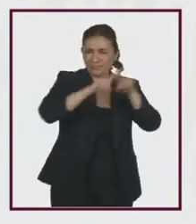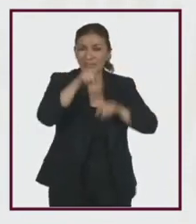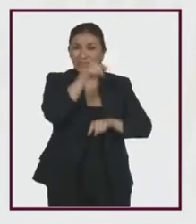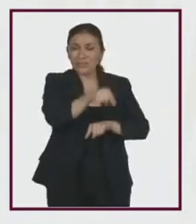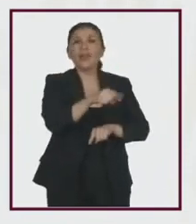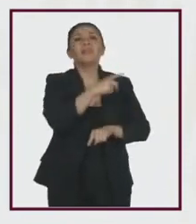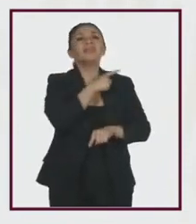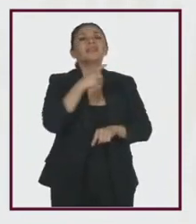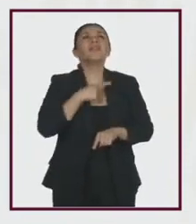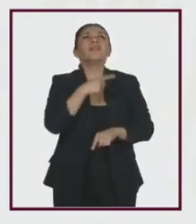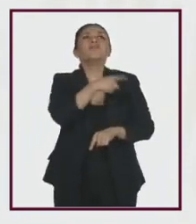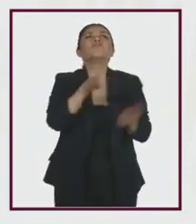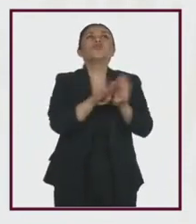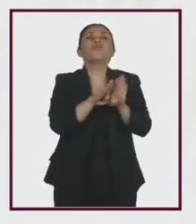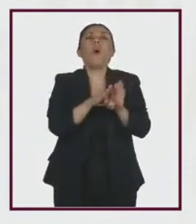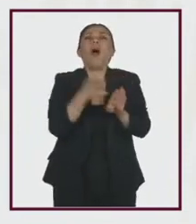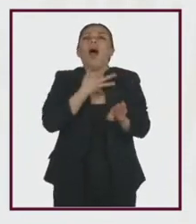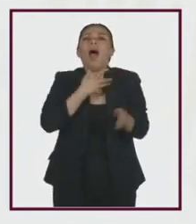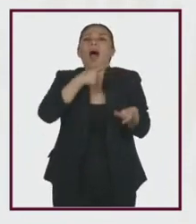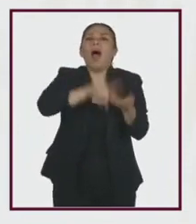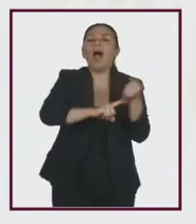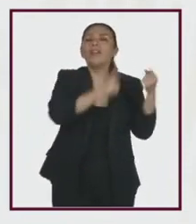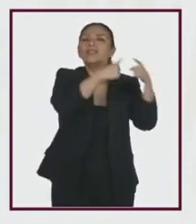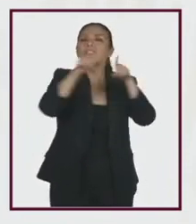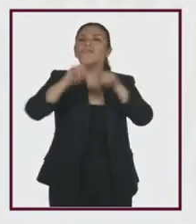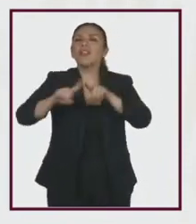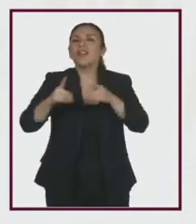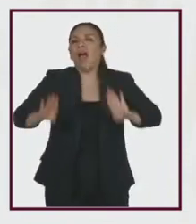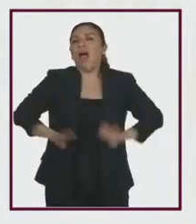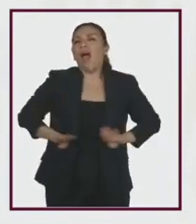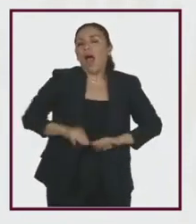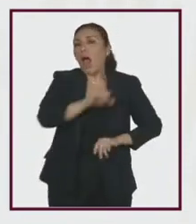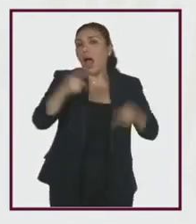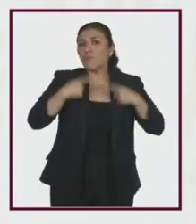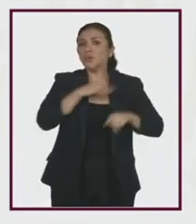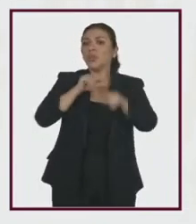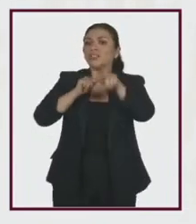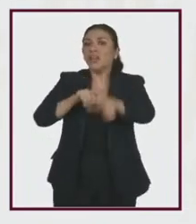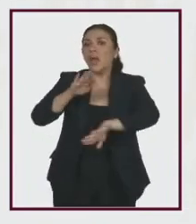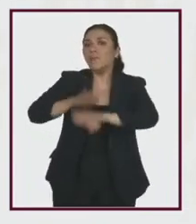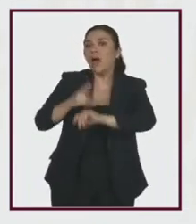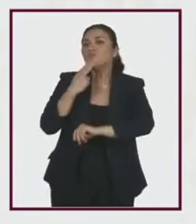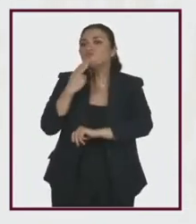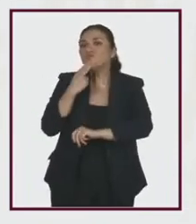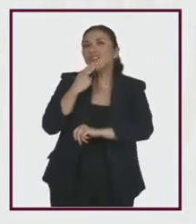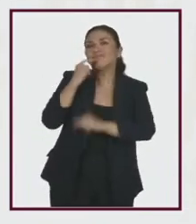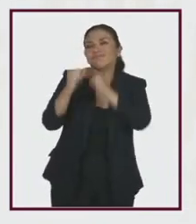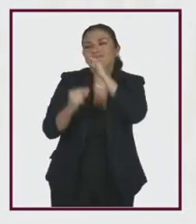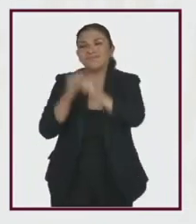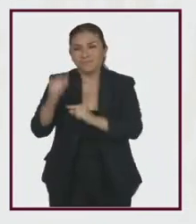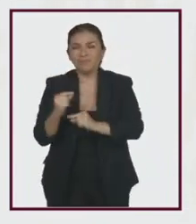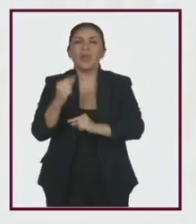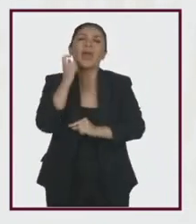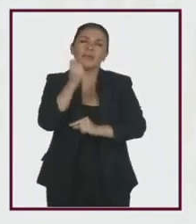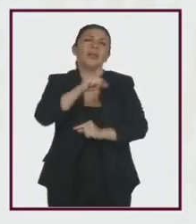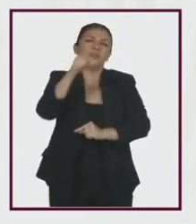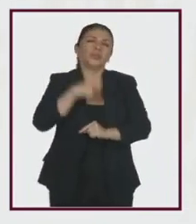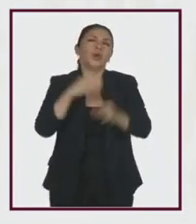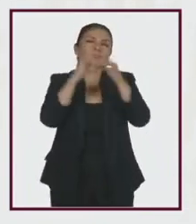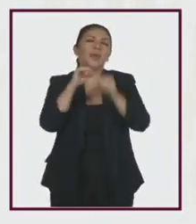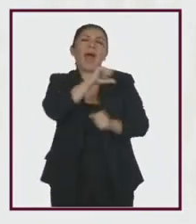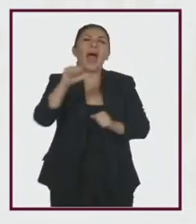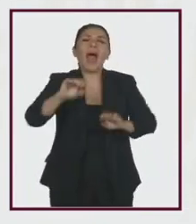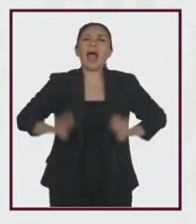que ver con diferentes situaciones para que las personas continúen consumiendo. Y más adelante vamos a hablar justo de las características